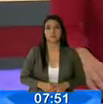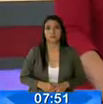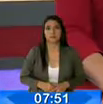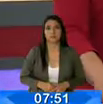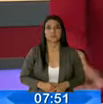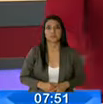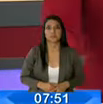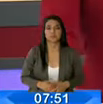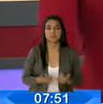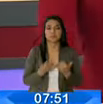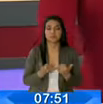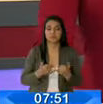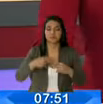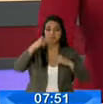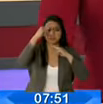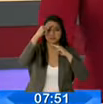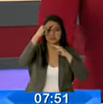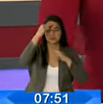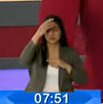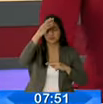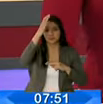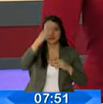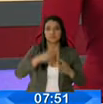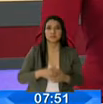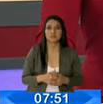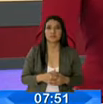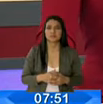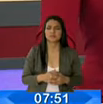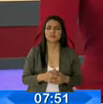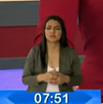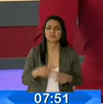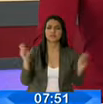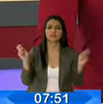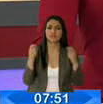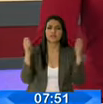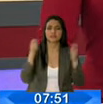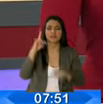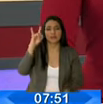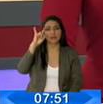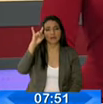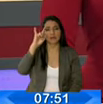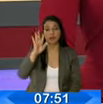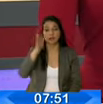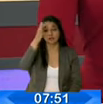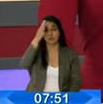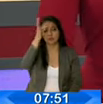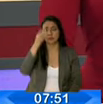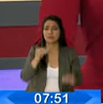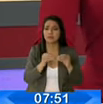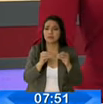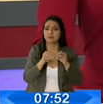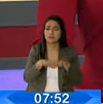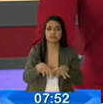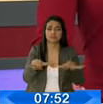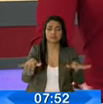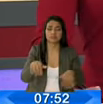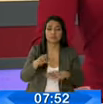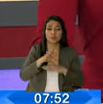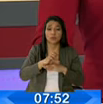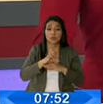Y ahora es momento de nuestras notas interculturales. La diablada es una expresión cultural que poco a poco está ganando terreno en nuestro país.